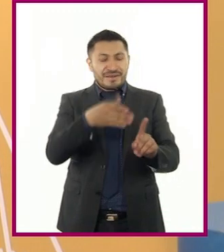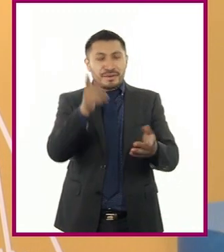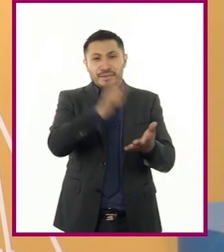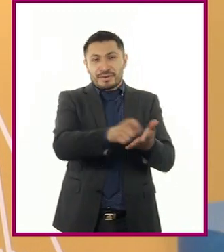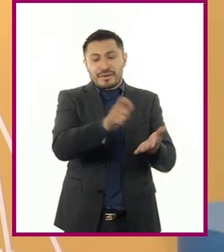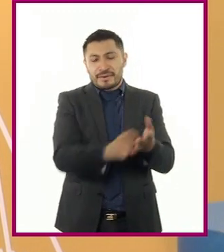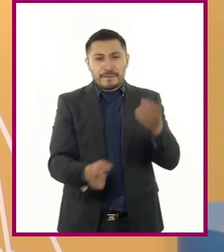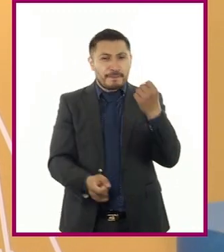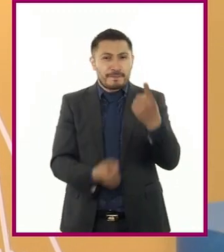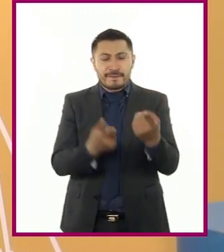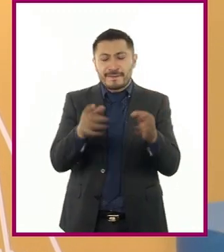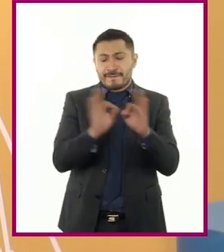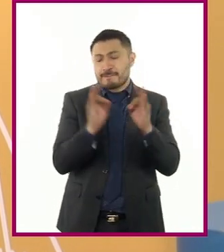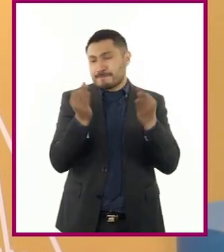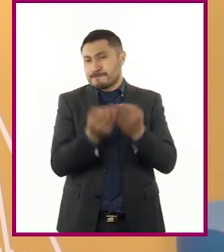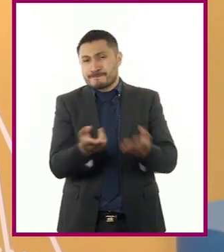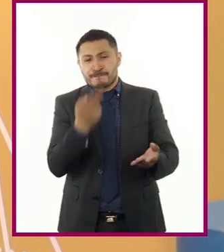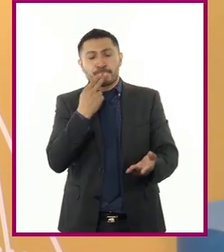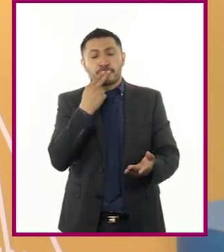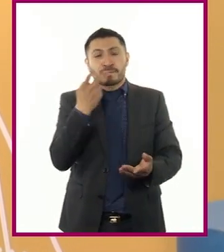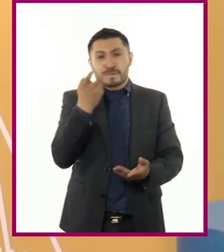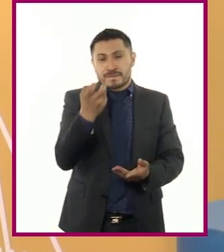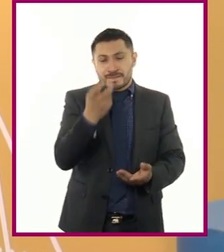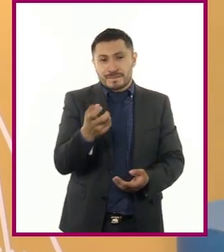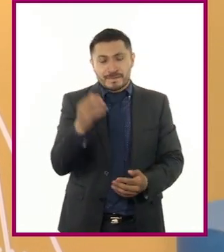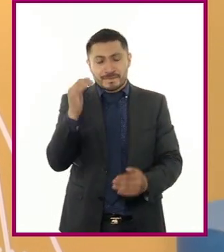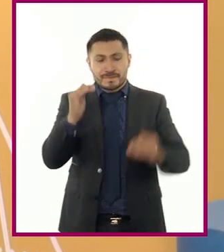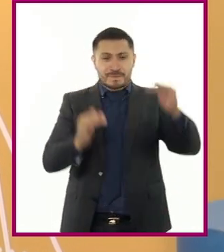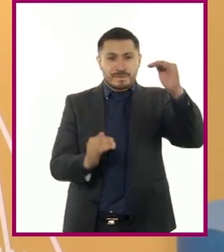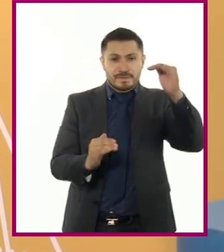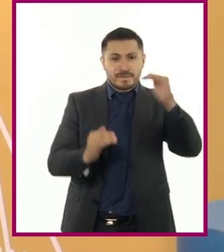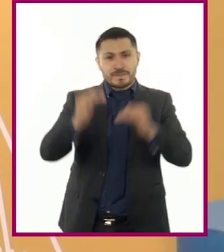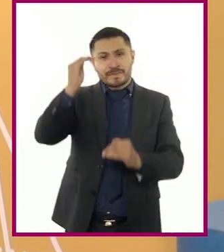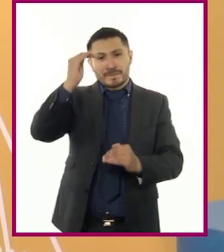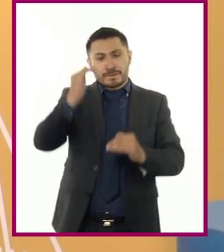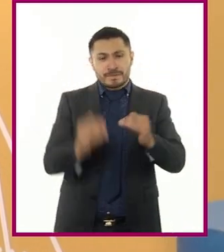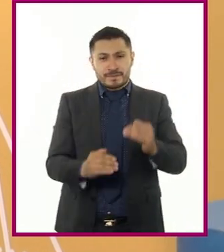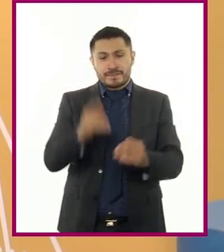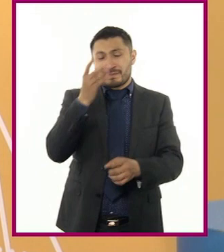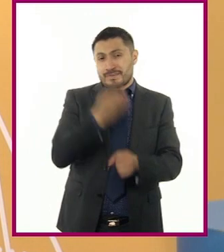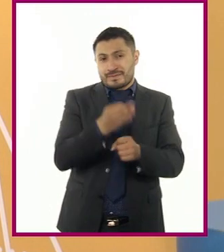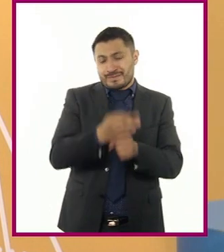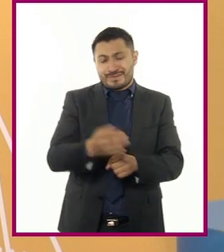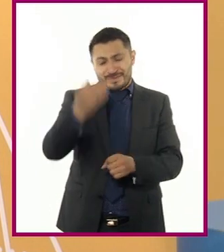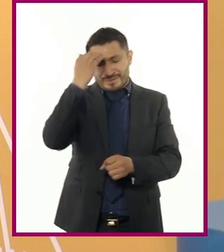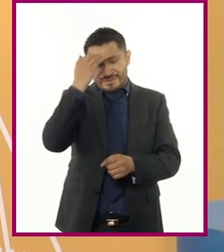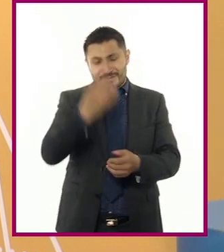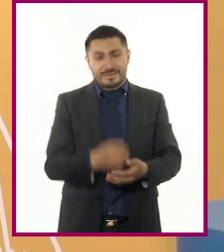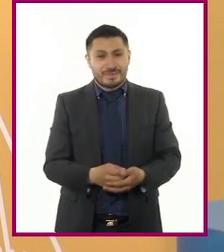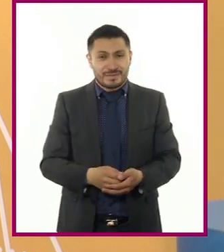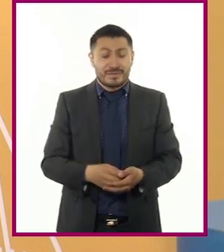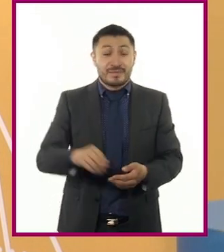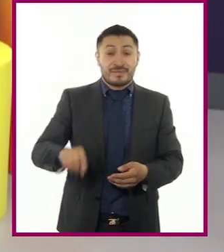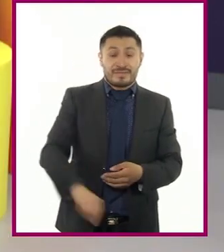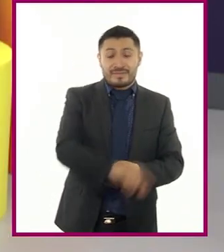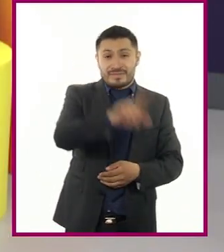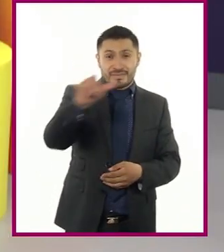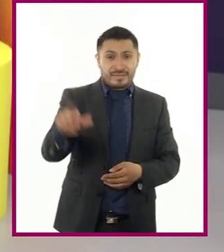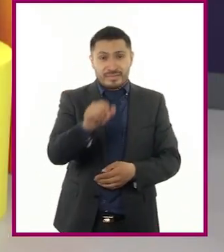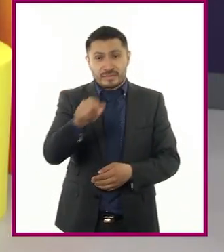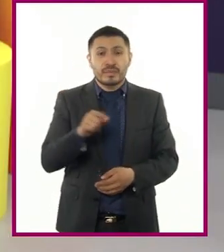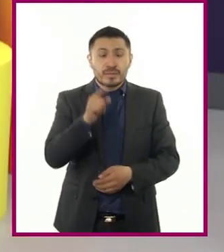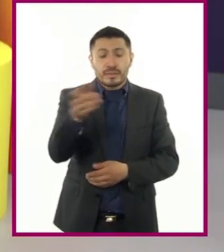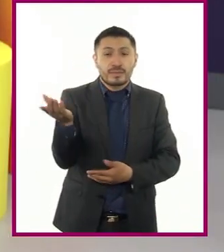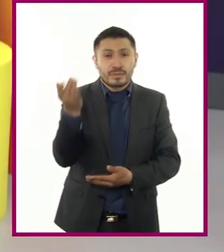algunas aplicaciones en las que se puede usar esta relación de proporcionalidad inversa que acabamos de conocer. Después,